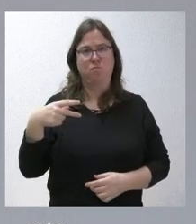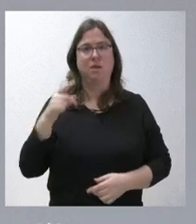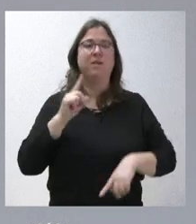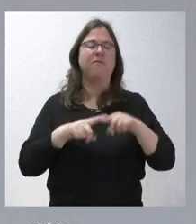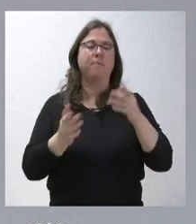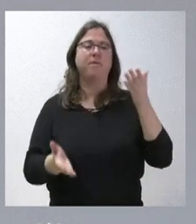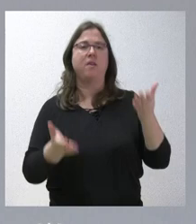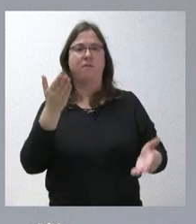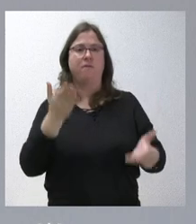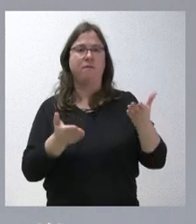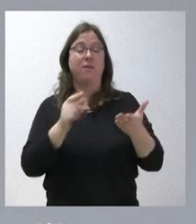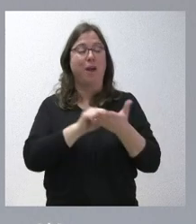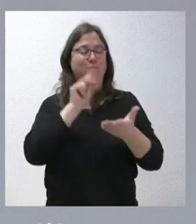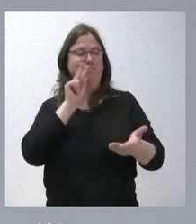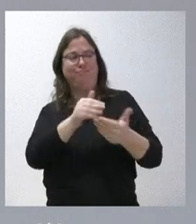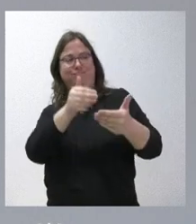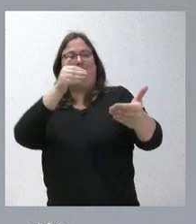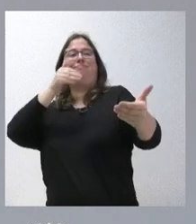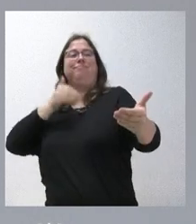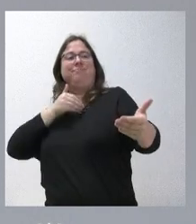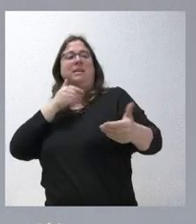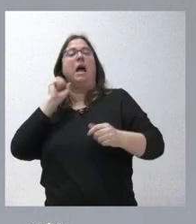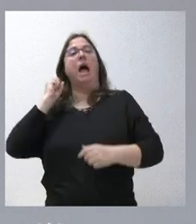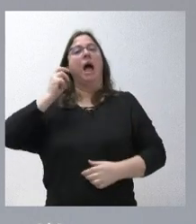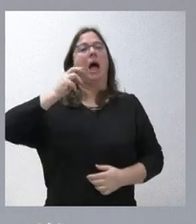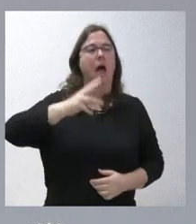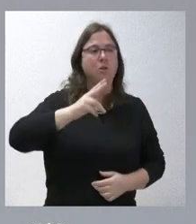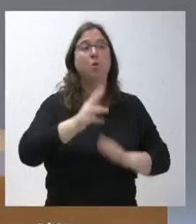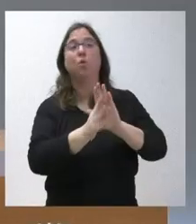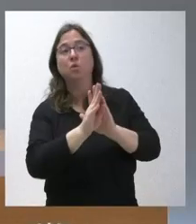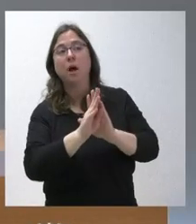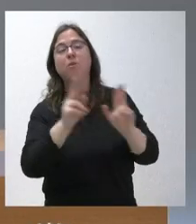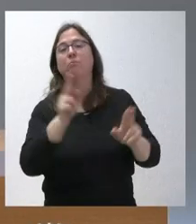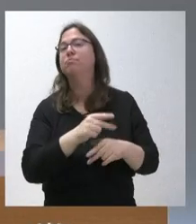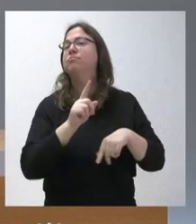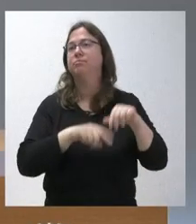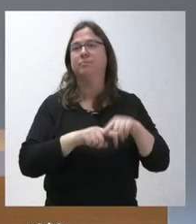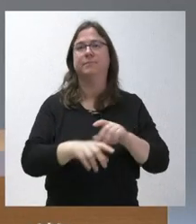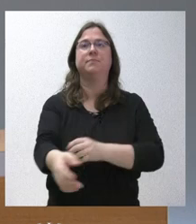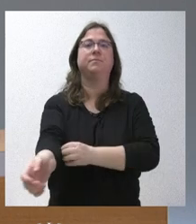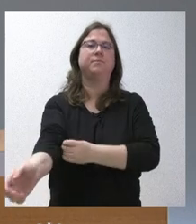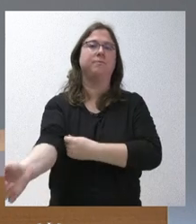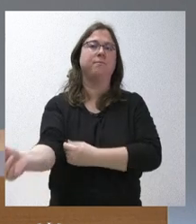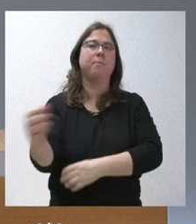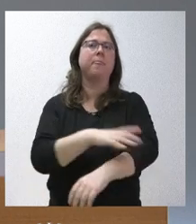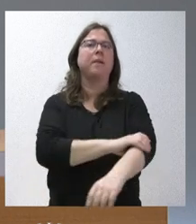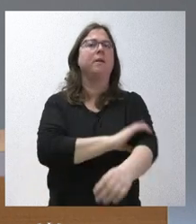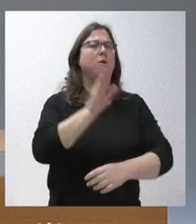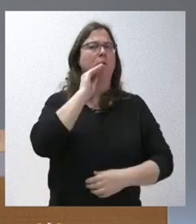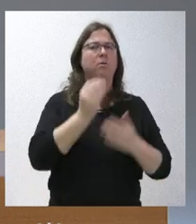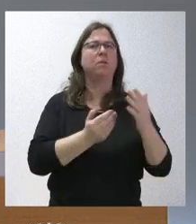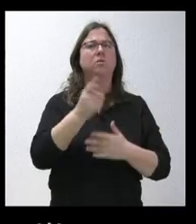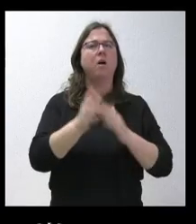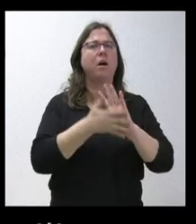evaluación en perspectiva ya de una serie de años de funcionamiento Sí hola buenos buenos días usted hablando de que es más